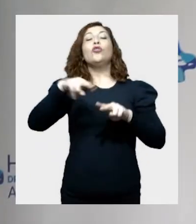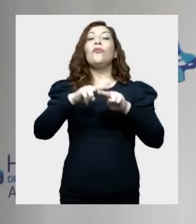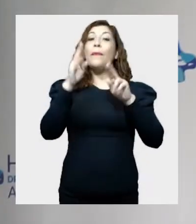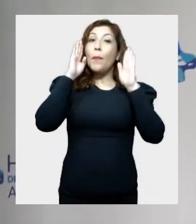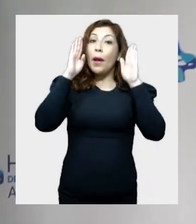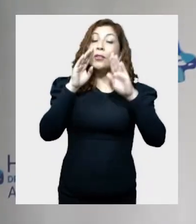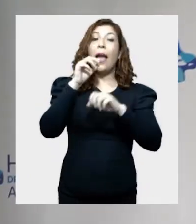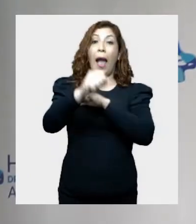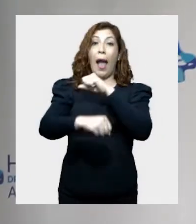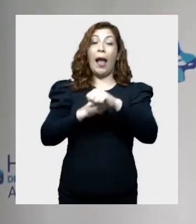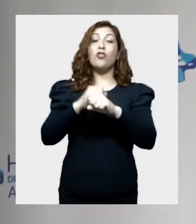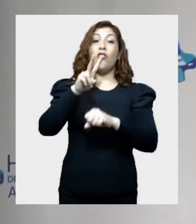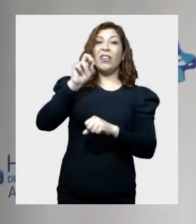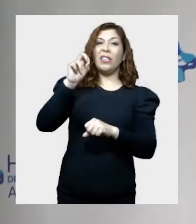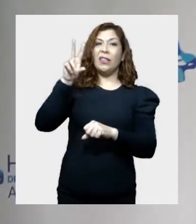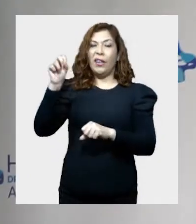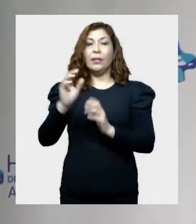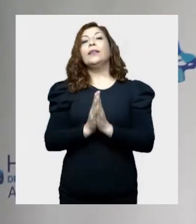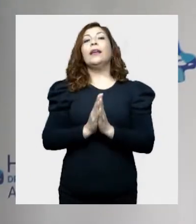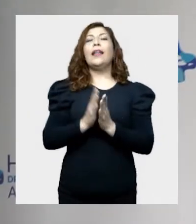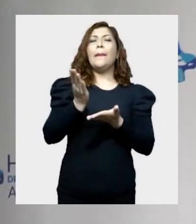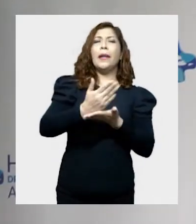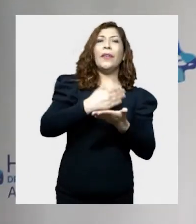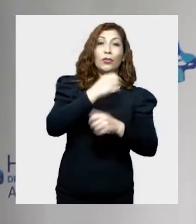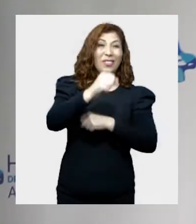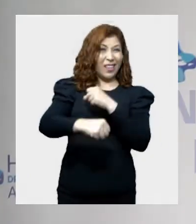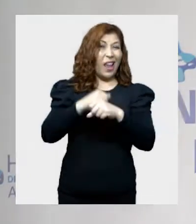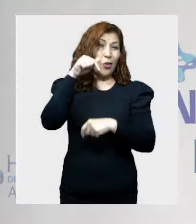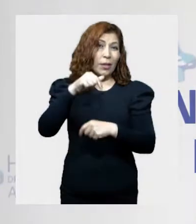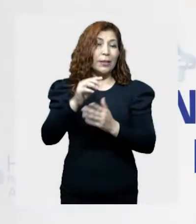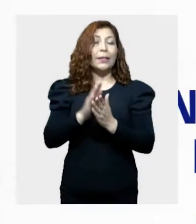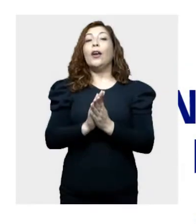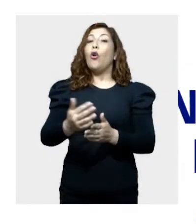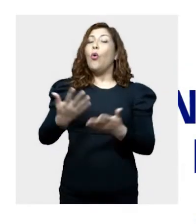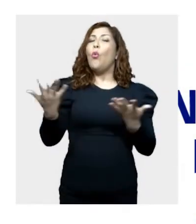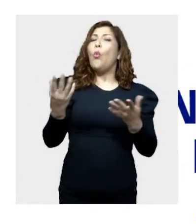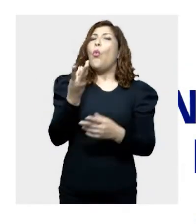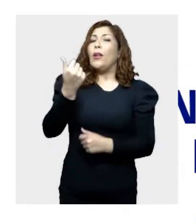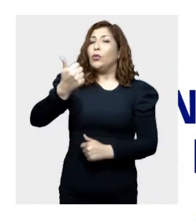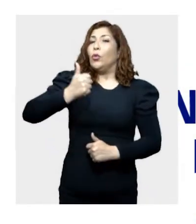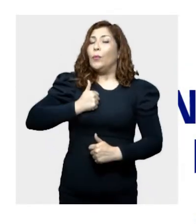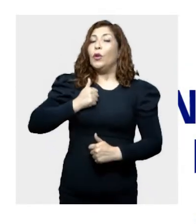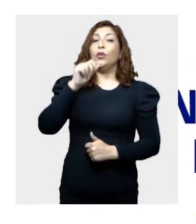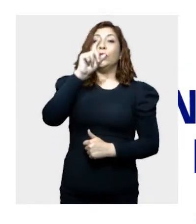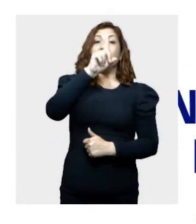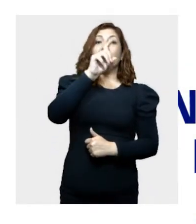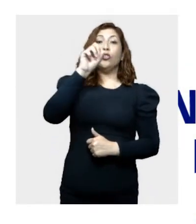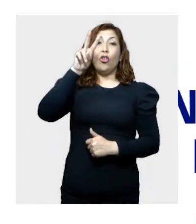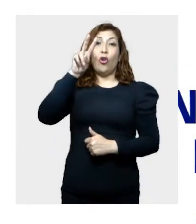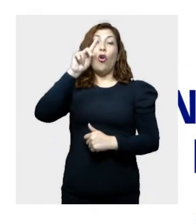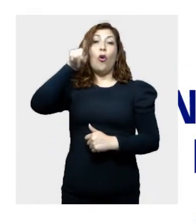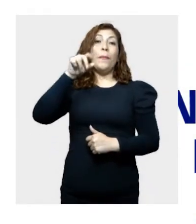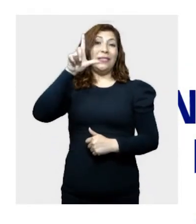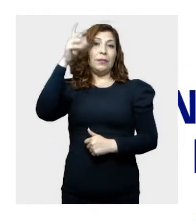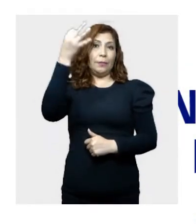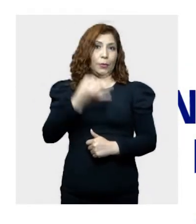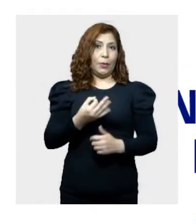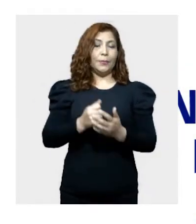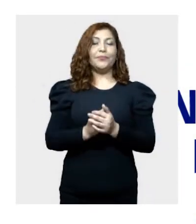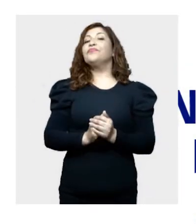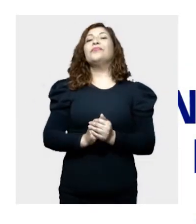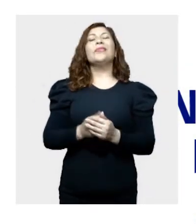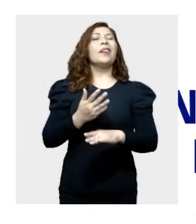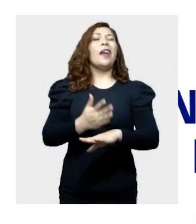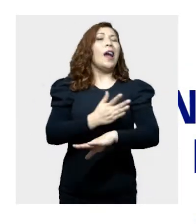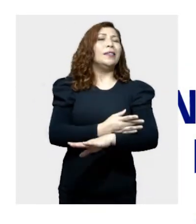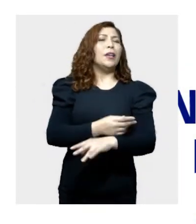del 2020 frente a la planificación anual, el nivel de cumplimiento fue del 102,7%. Lo anterior nos